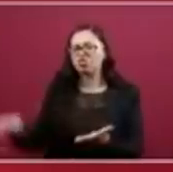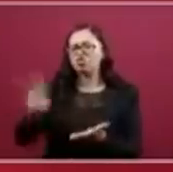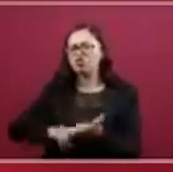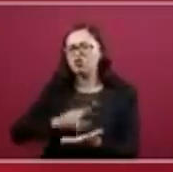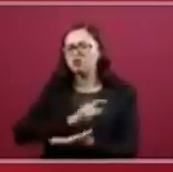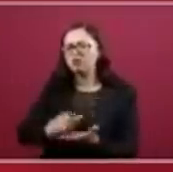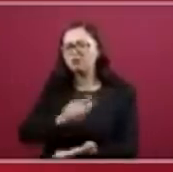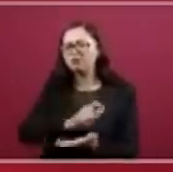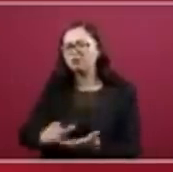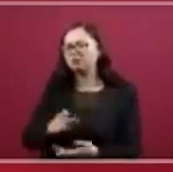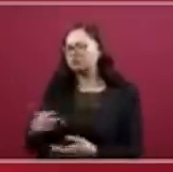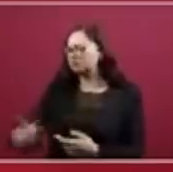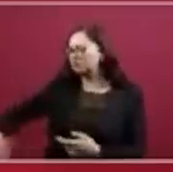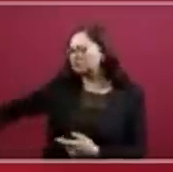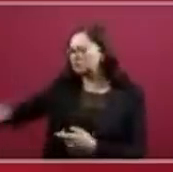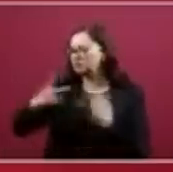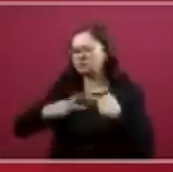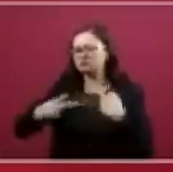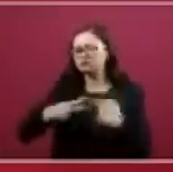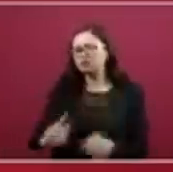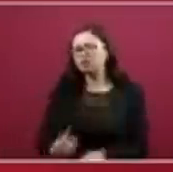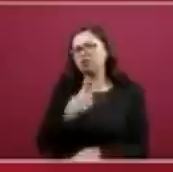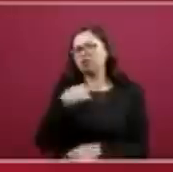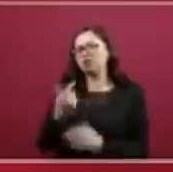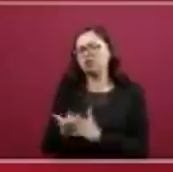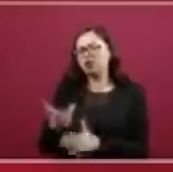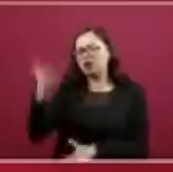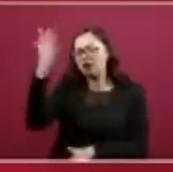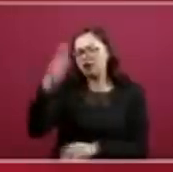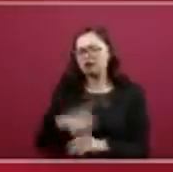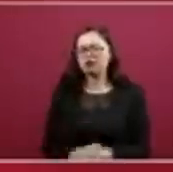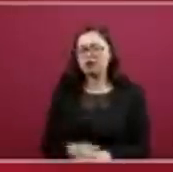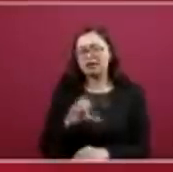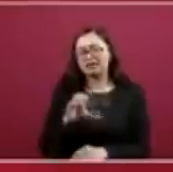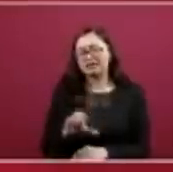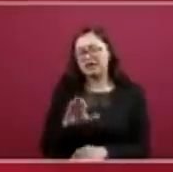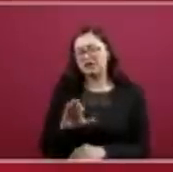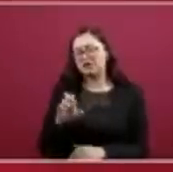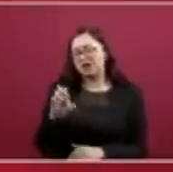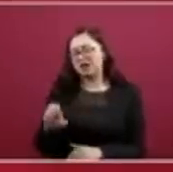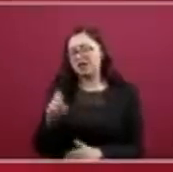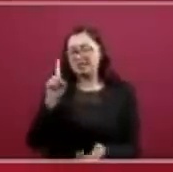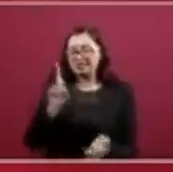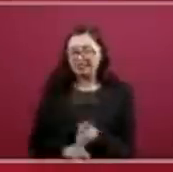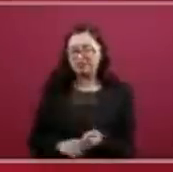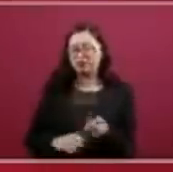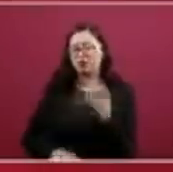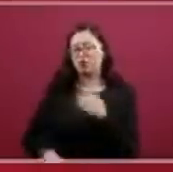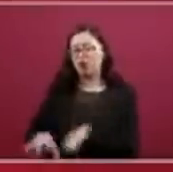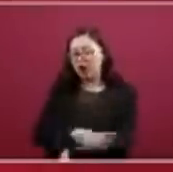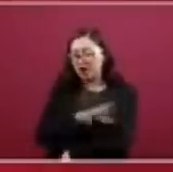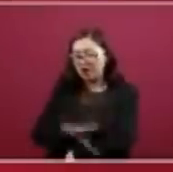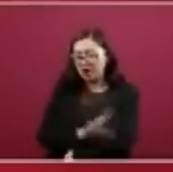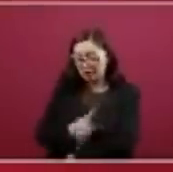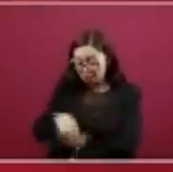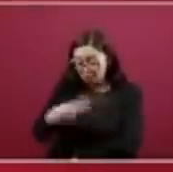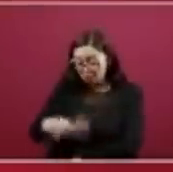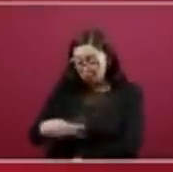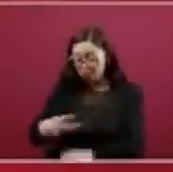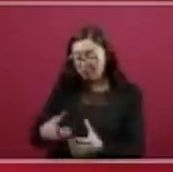los consumidores. Si producimos más energía eléctrica en la Comisión Federal de Electricidad,